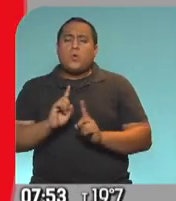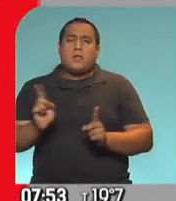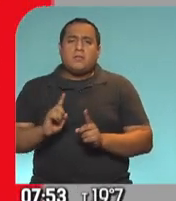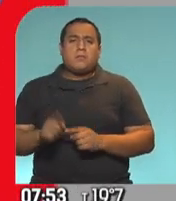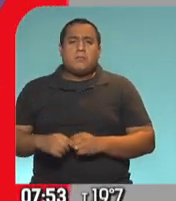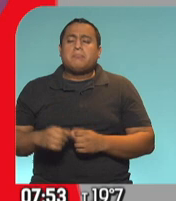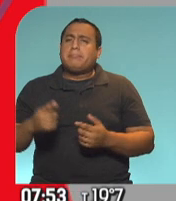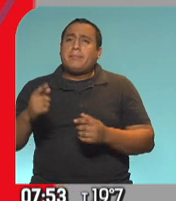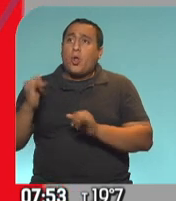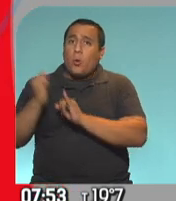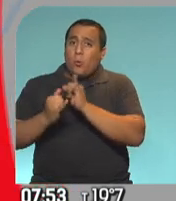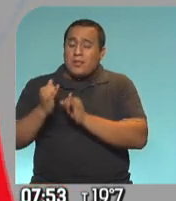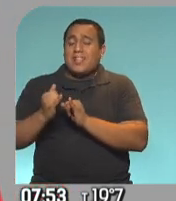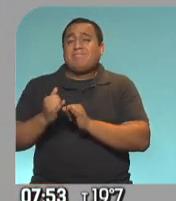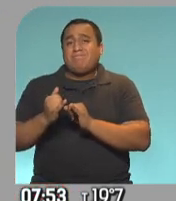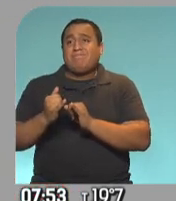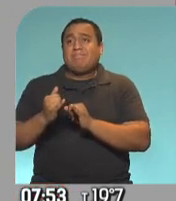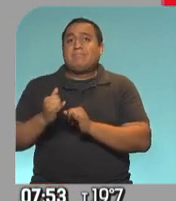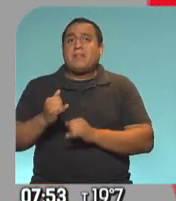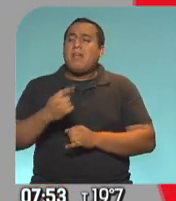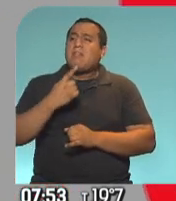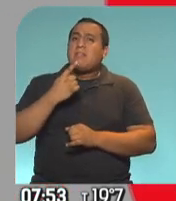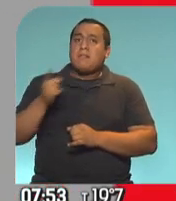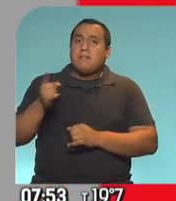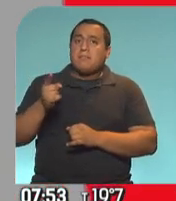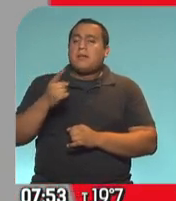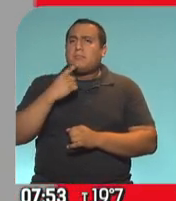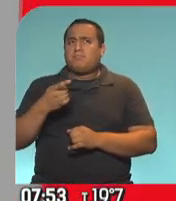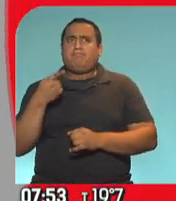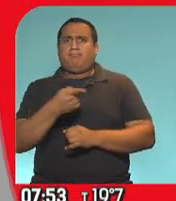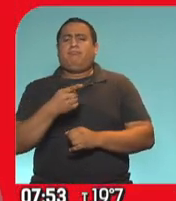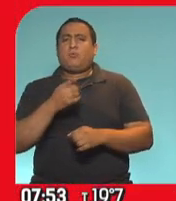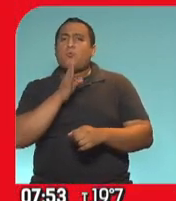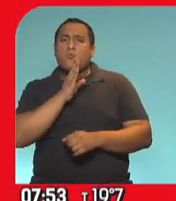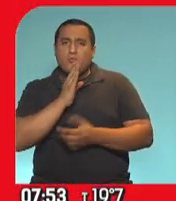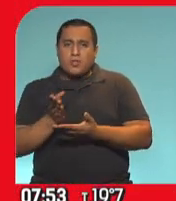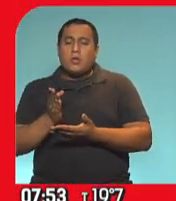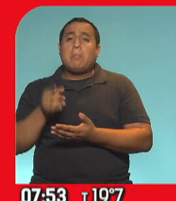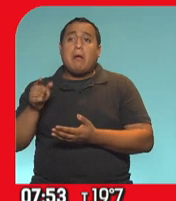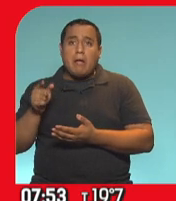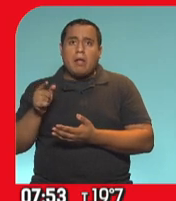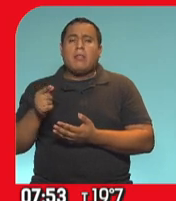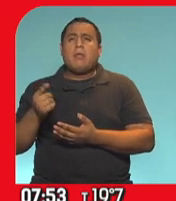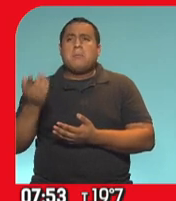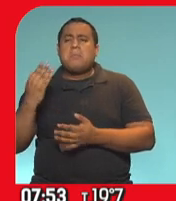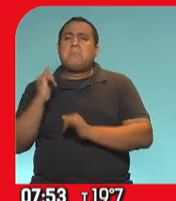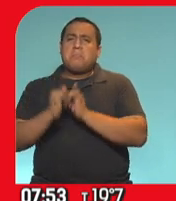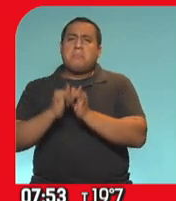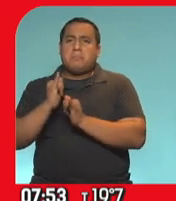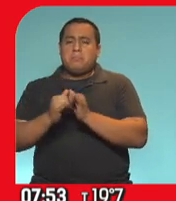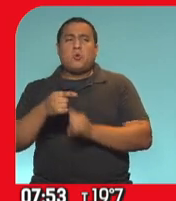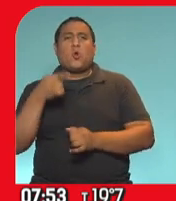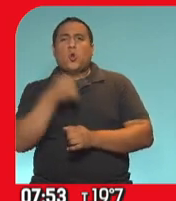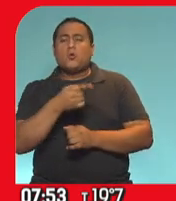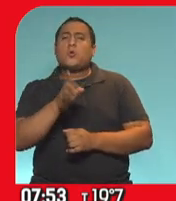como las expuestas muestran una alta virulencia antijudía al instalar un discurso extranjerizante hacia la